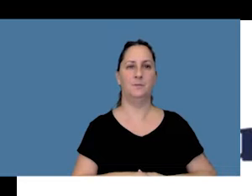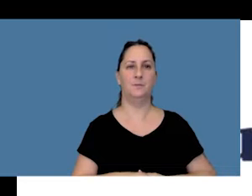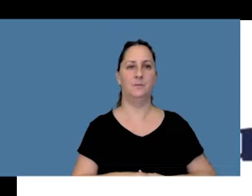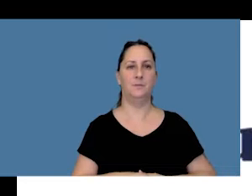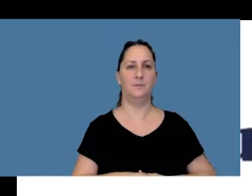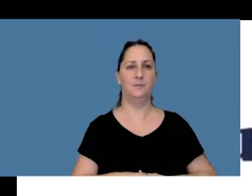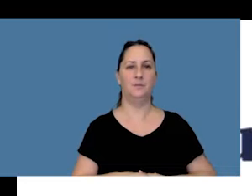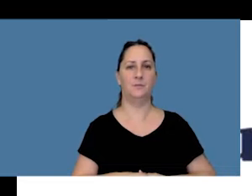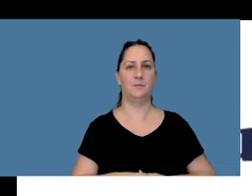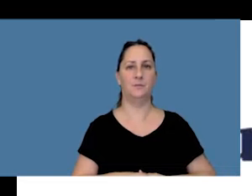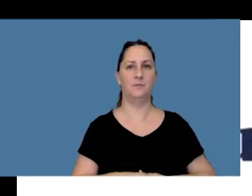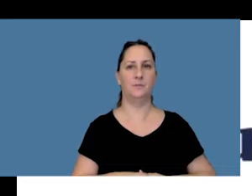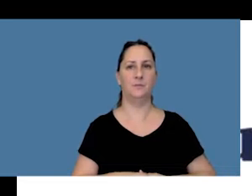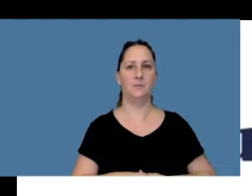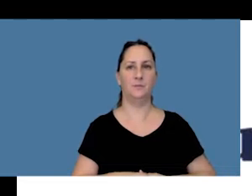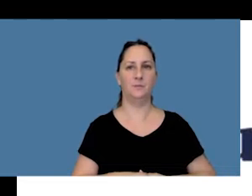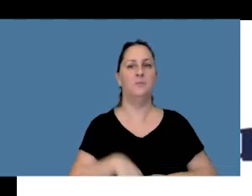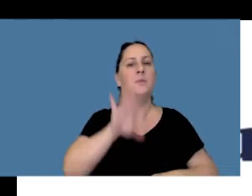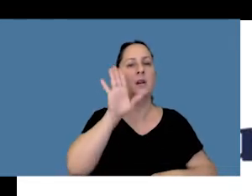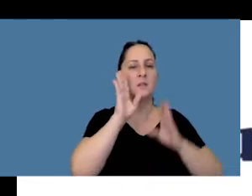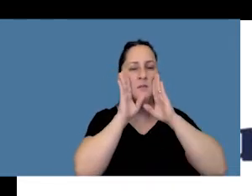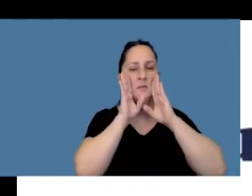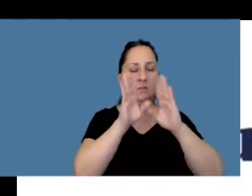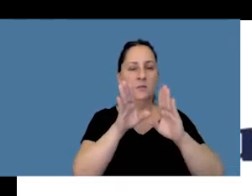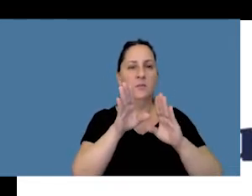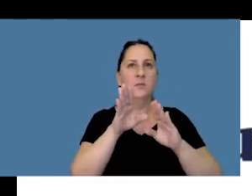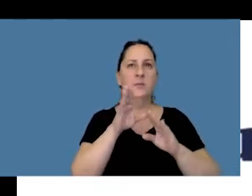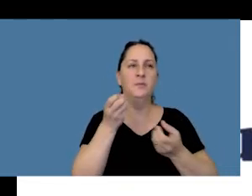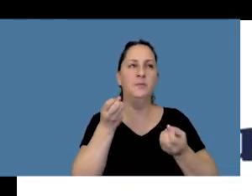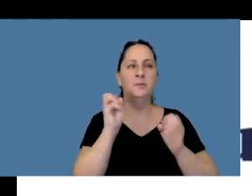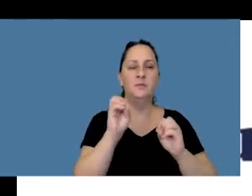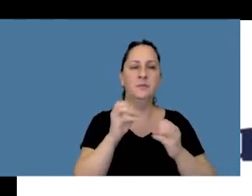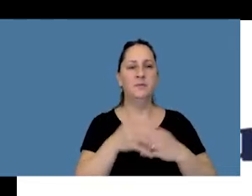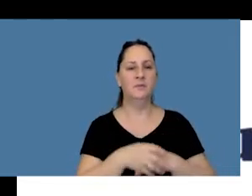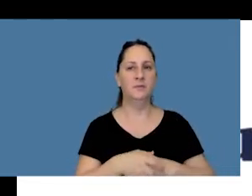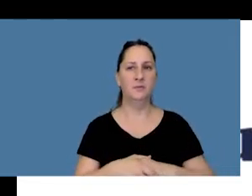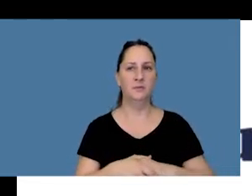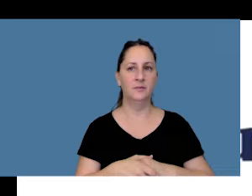el parámetro que dé mayor, ¿cómo se llama?